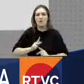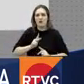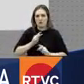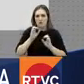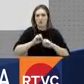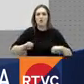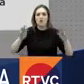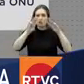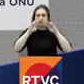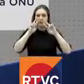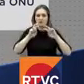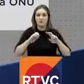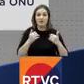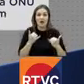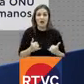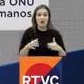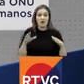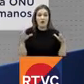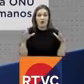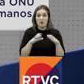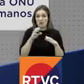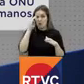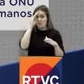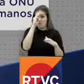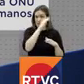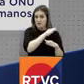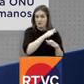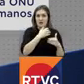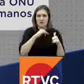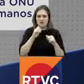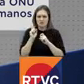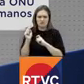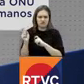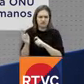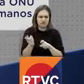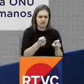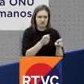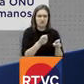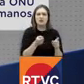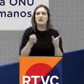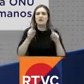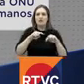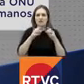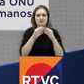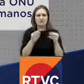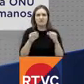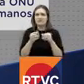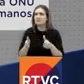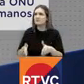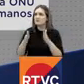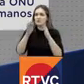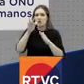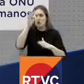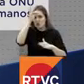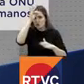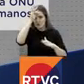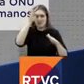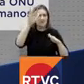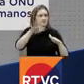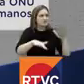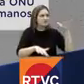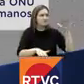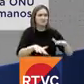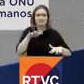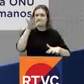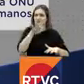bombardeado indiscriminadamente zonas pobladas, matando a civiles y destrozando hospitales, escuelas y otras infraestructuras